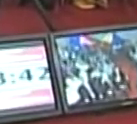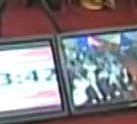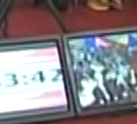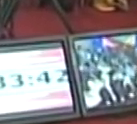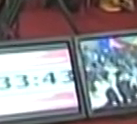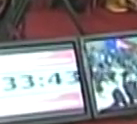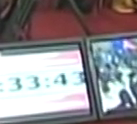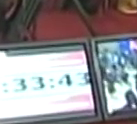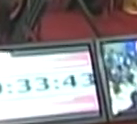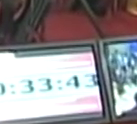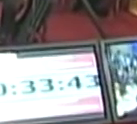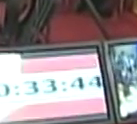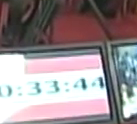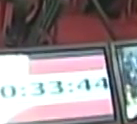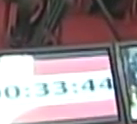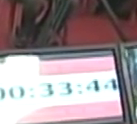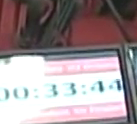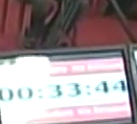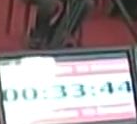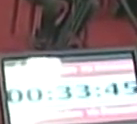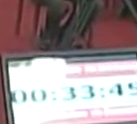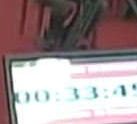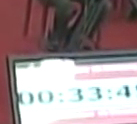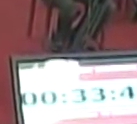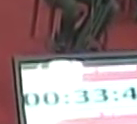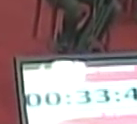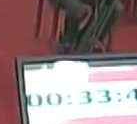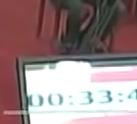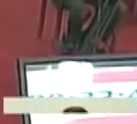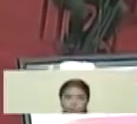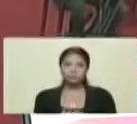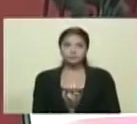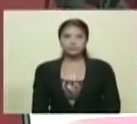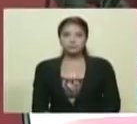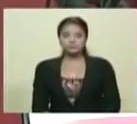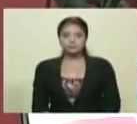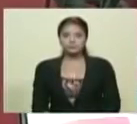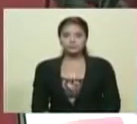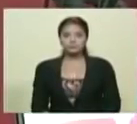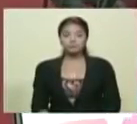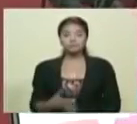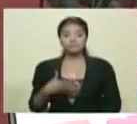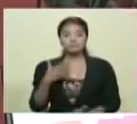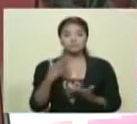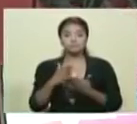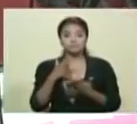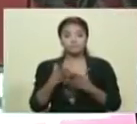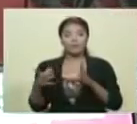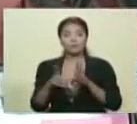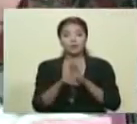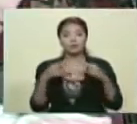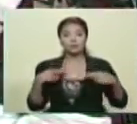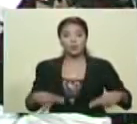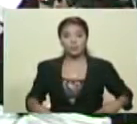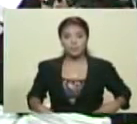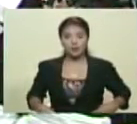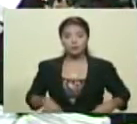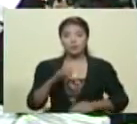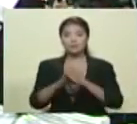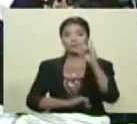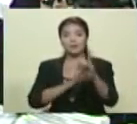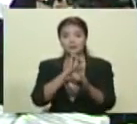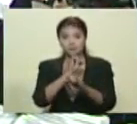Pittsburgh, Pensilvania, en Estados Unidos, donde dicto clases de derechos humanos internacionales en la Escuela de Derecho de la